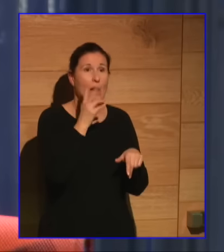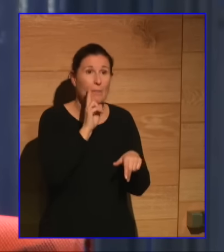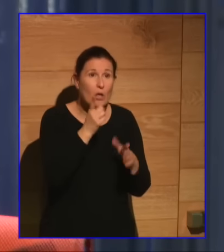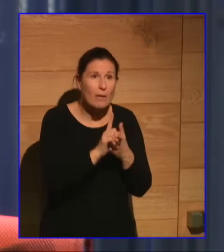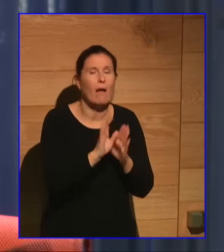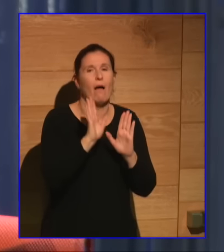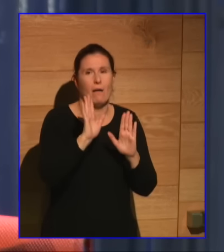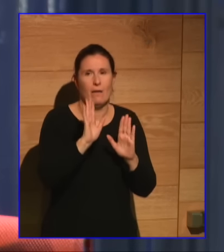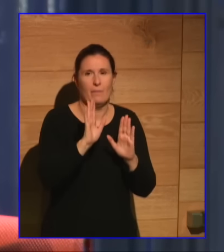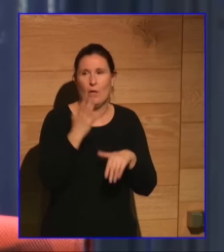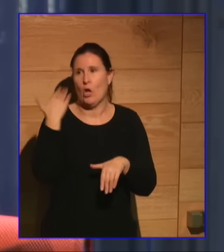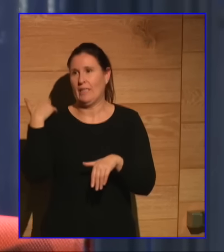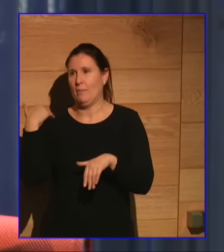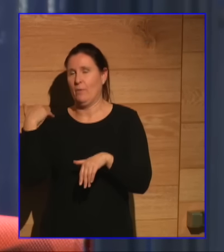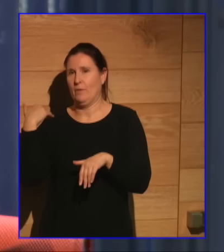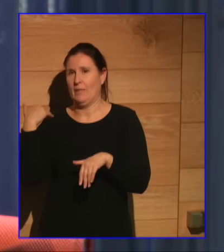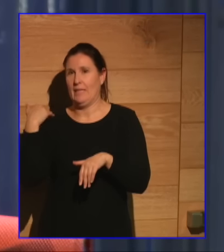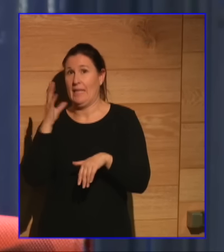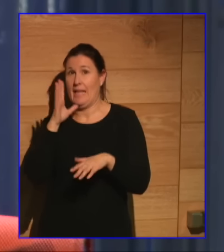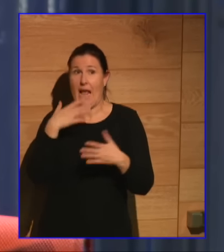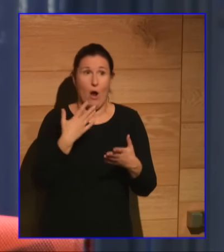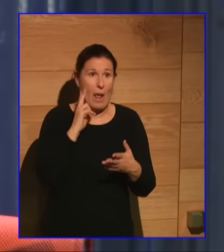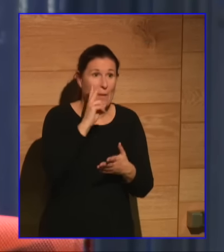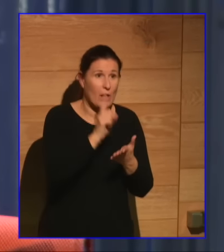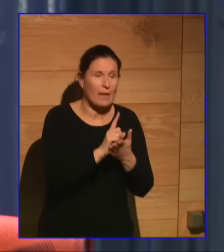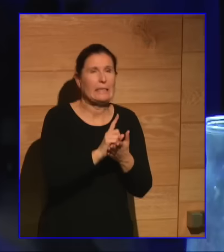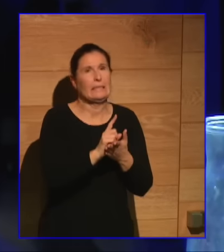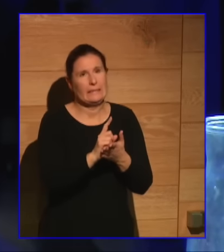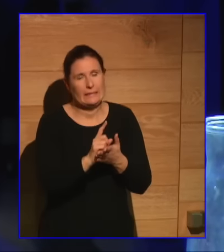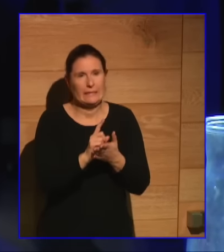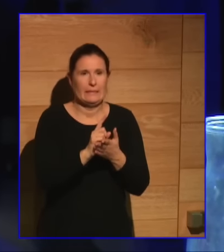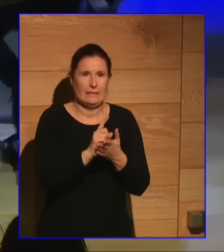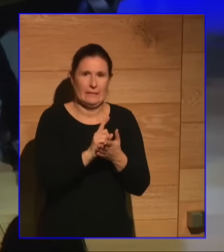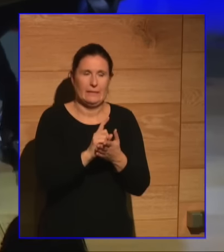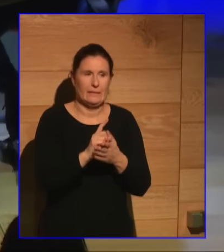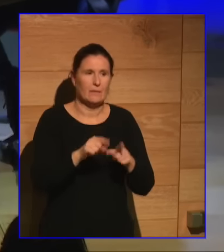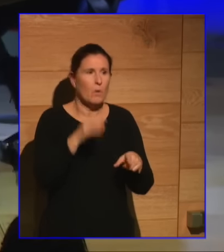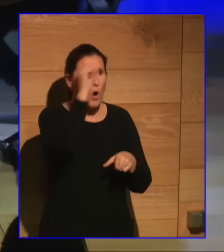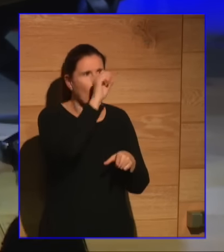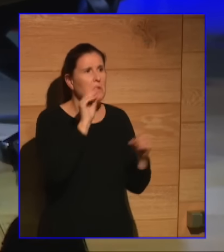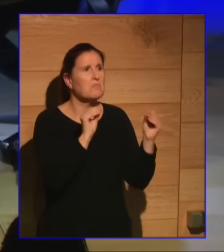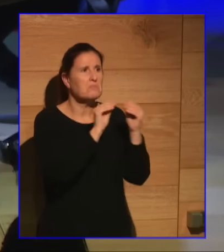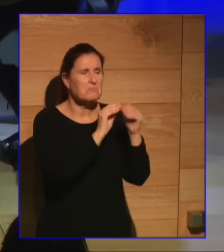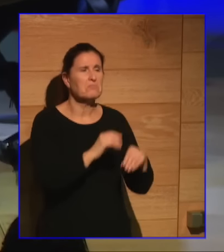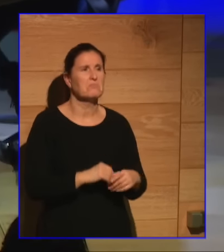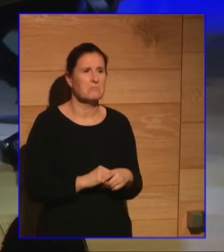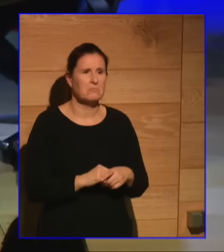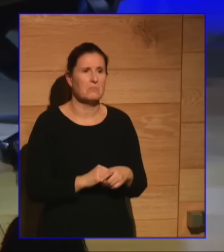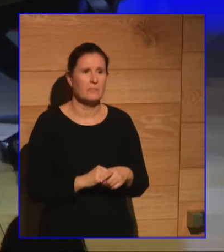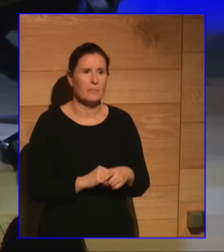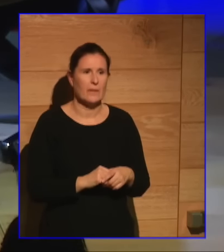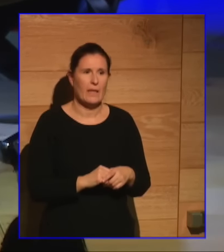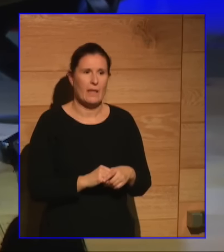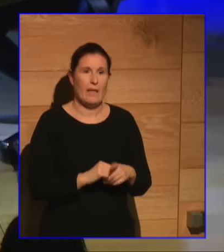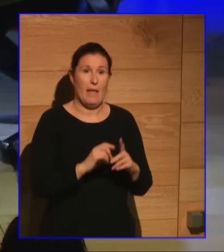pasar todo este tiempo para que ahora me parezca un poquito mejor de lo que me pareció. No, mi opinión se parece mucho a eso. Tiene, por ejemplo, una primera